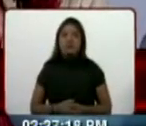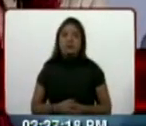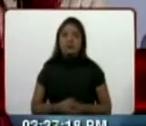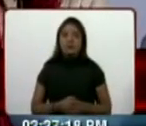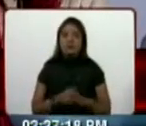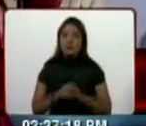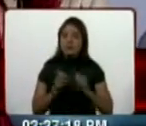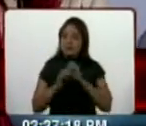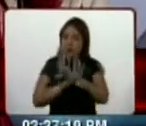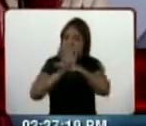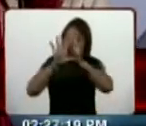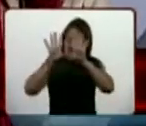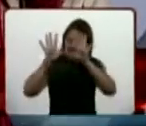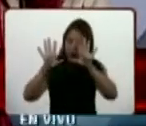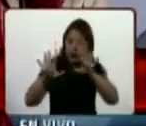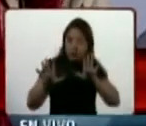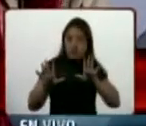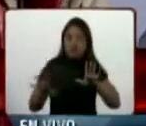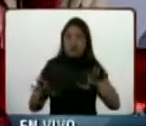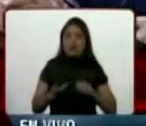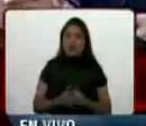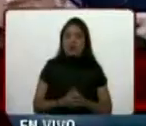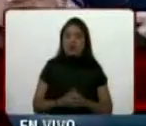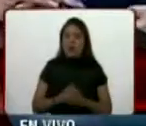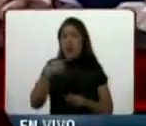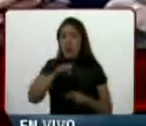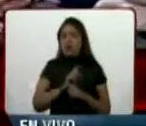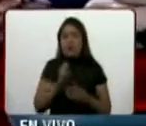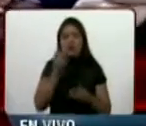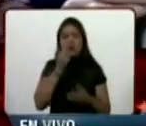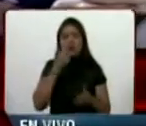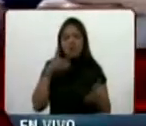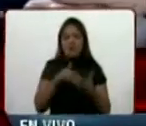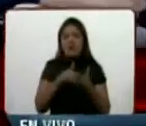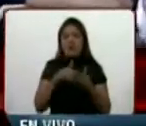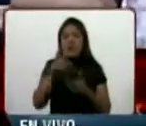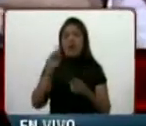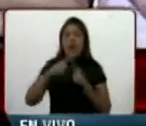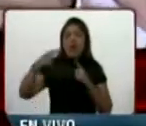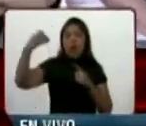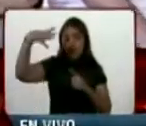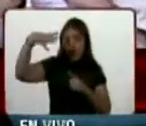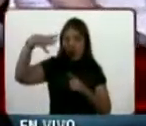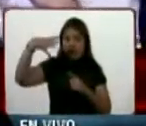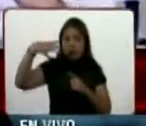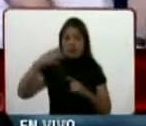impecable. Salvo el saboteo del sistema eléctrico, que formó parte de una estrategia de saboteo.